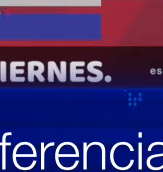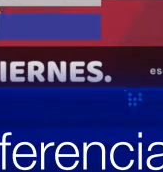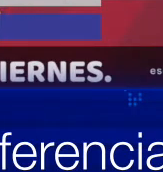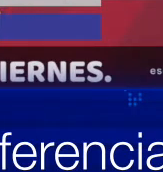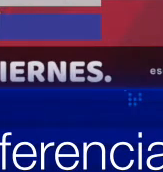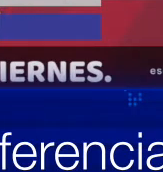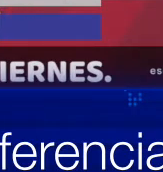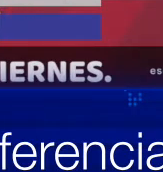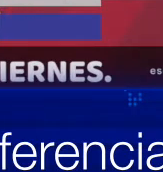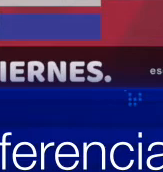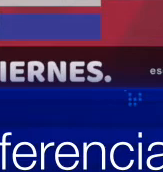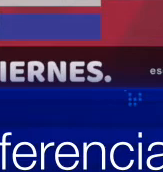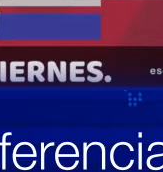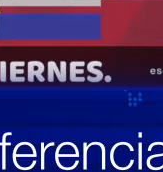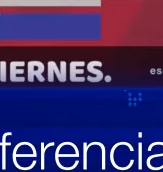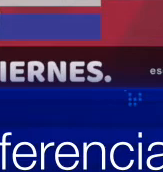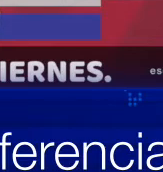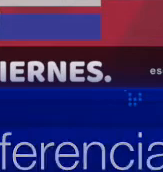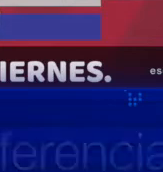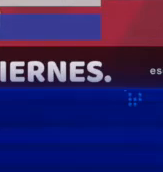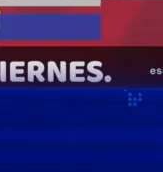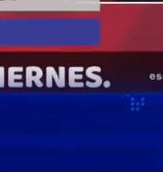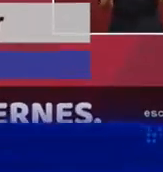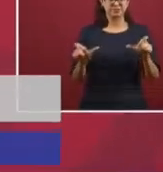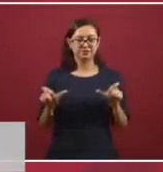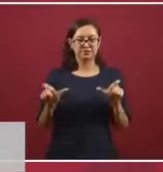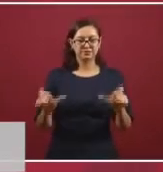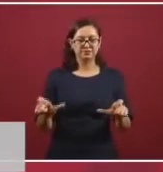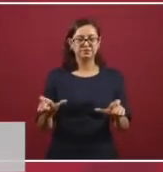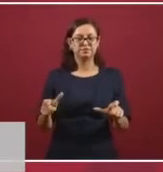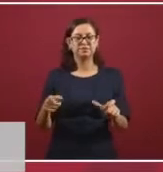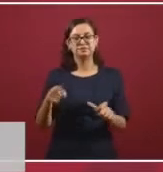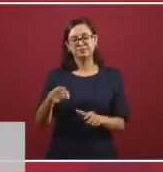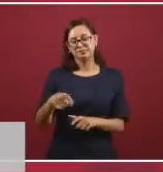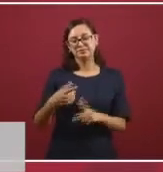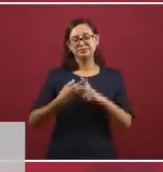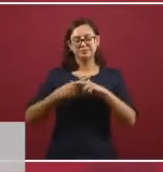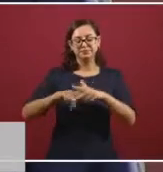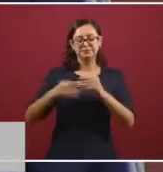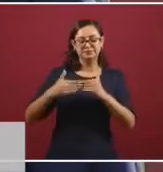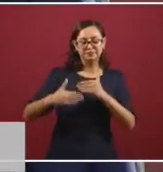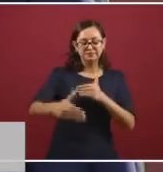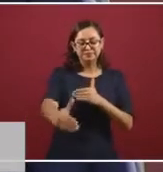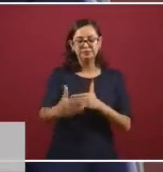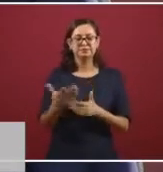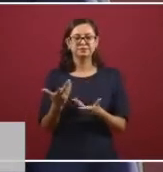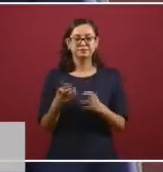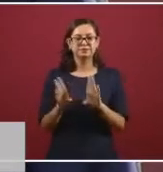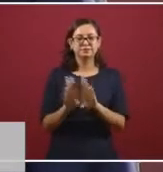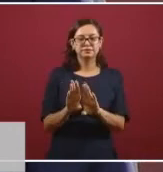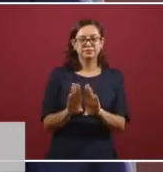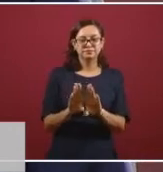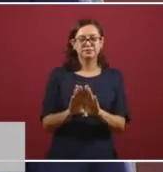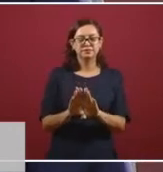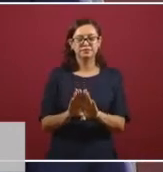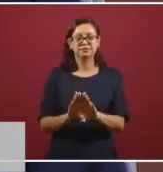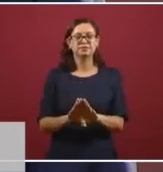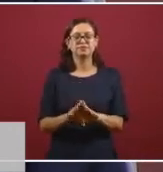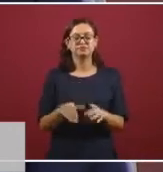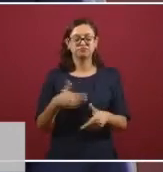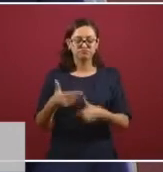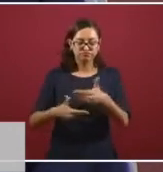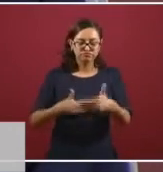la construcción de la Guardia Nacional. El día de hoy el presidente informa sobre los avances y el estado